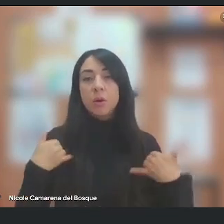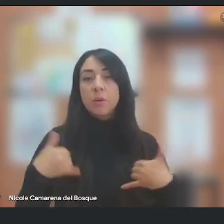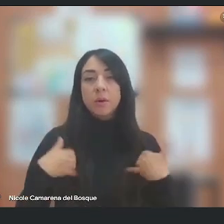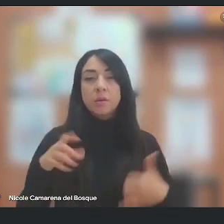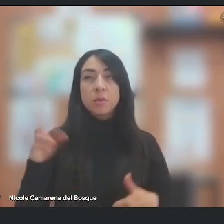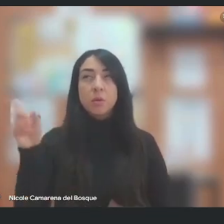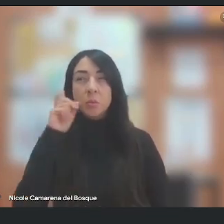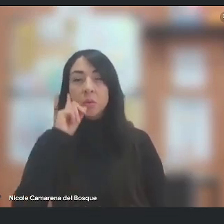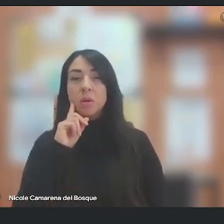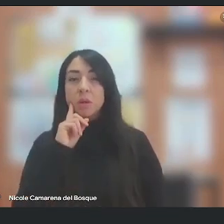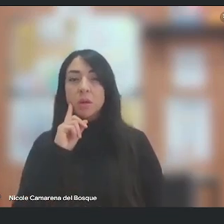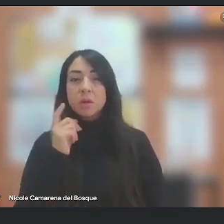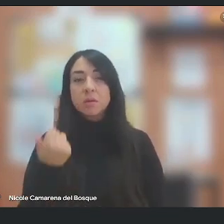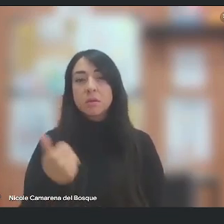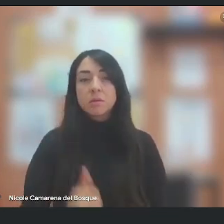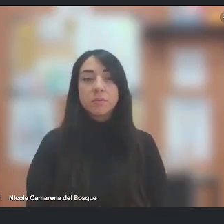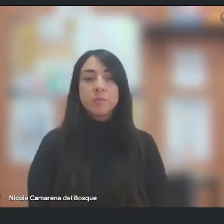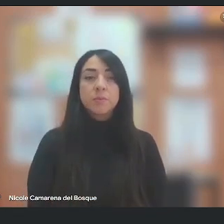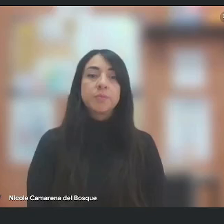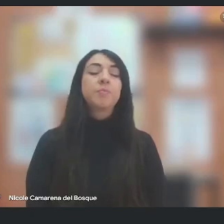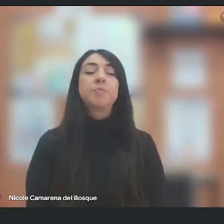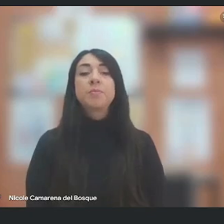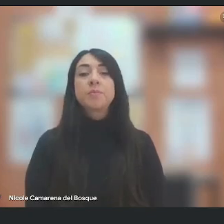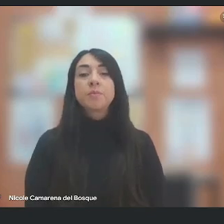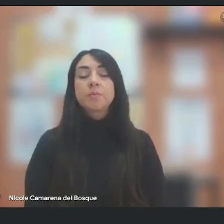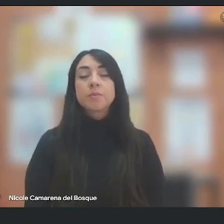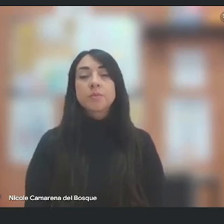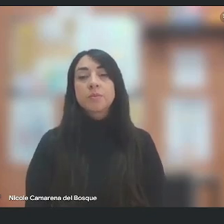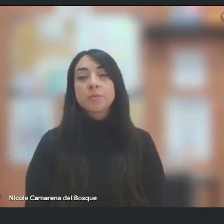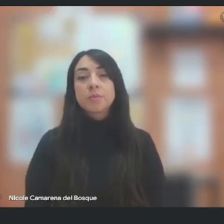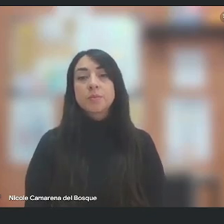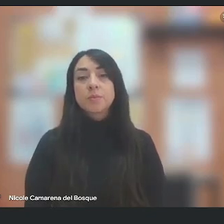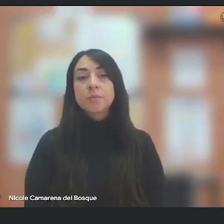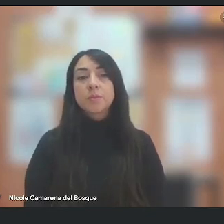otras personas menstruantes en edad reproductiva. Ahora,